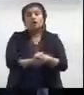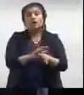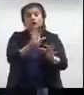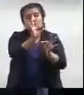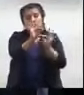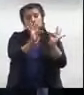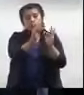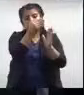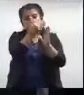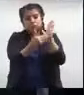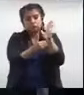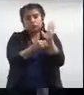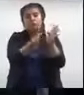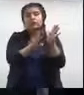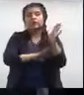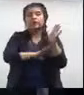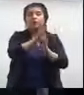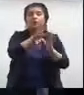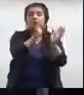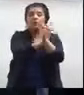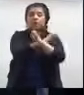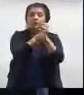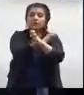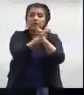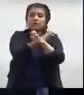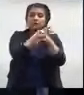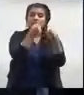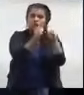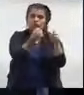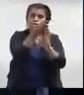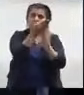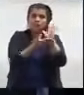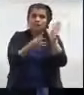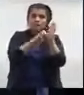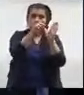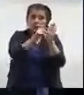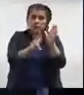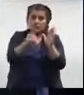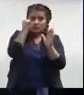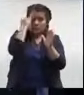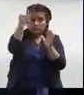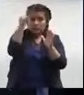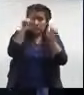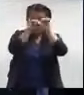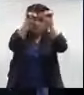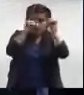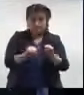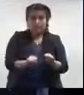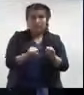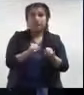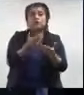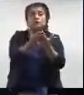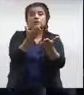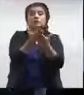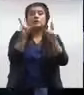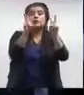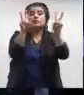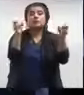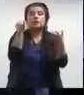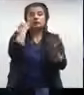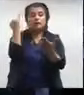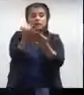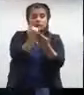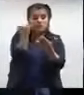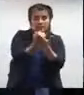definición y desarrollo de estrategias, programas, proyectos y demás actividades requeridos en materia de